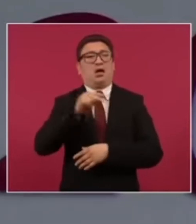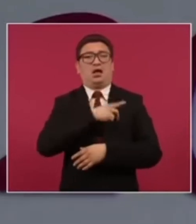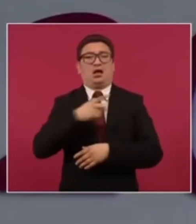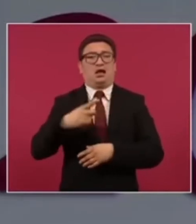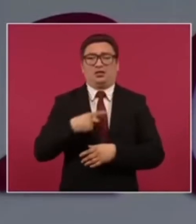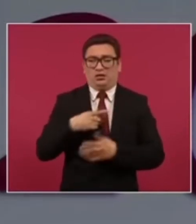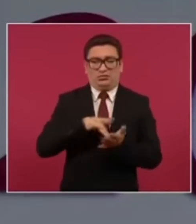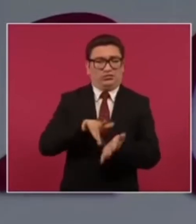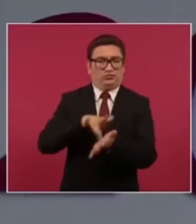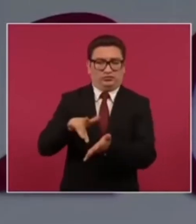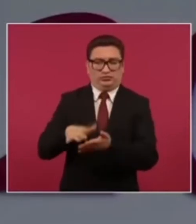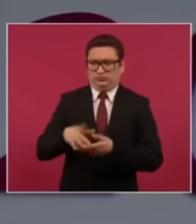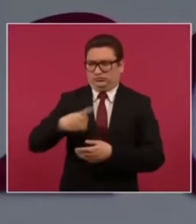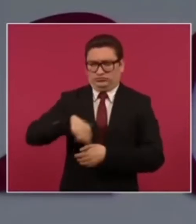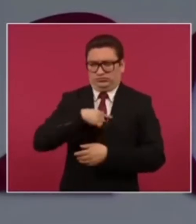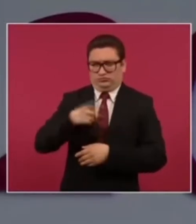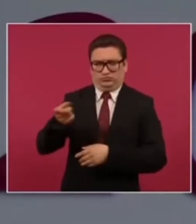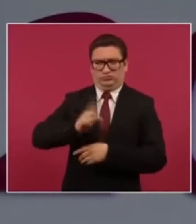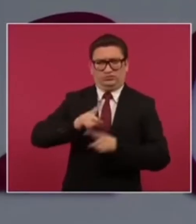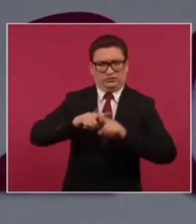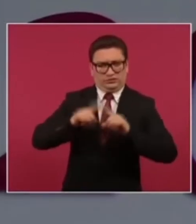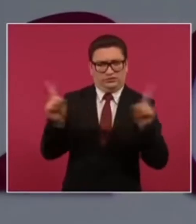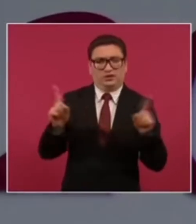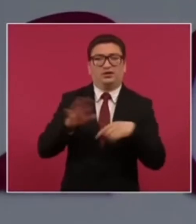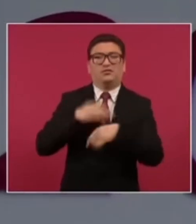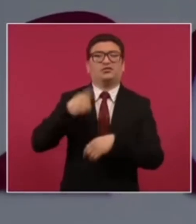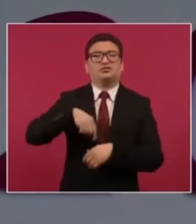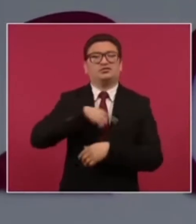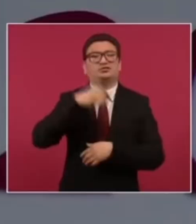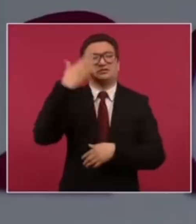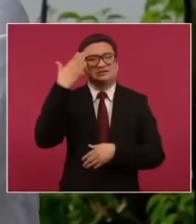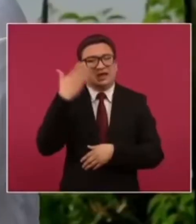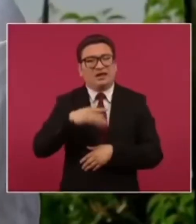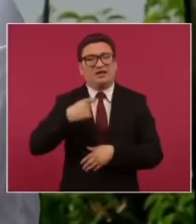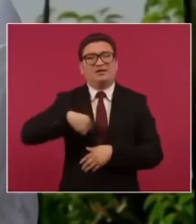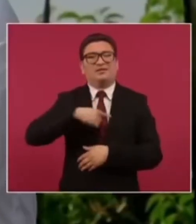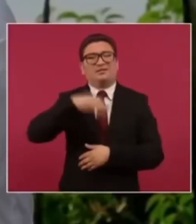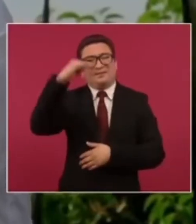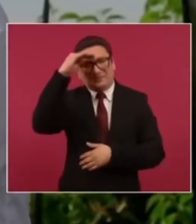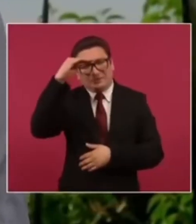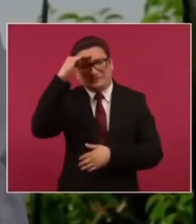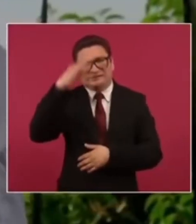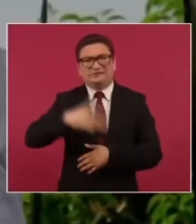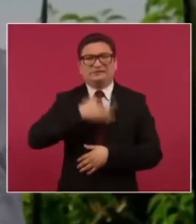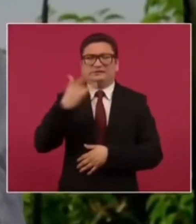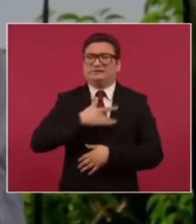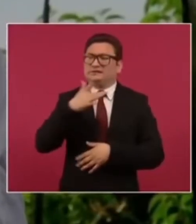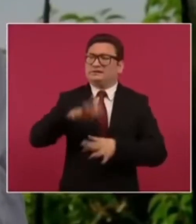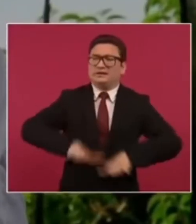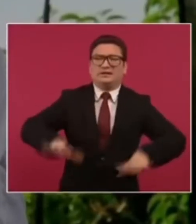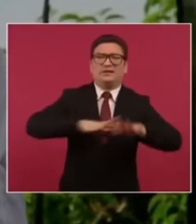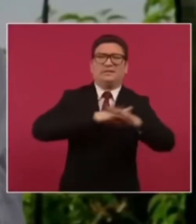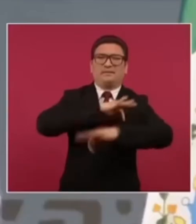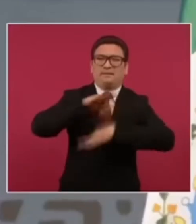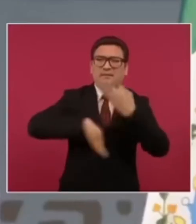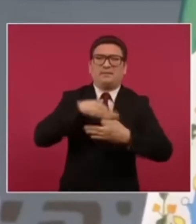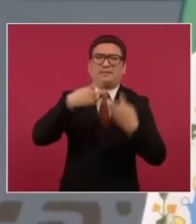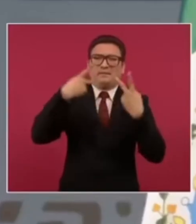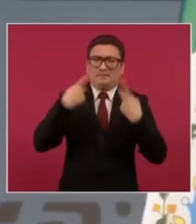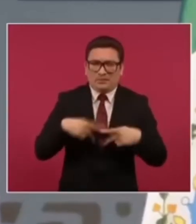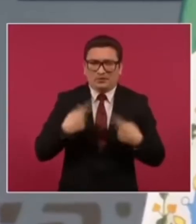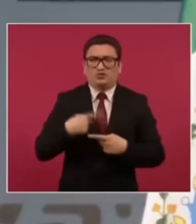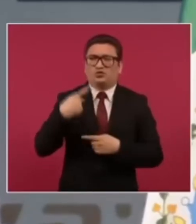pasos hacia una modernización de la FAM. Así que quizás no lleguemos al quinto año